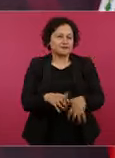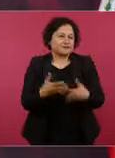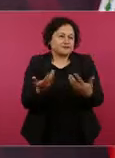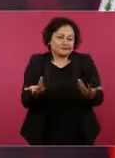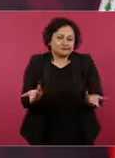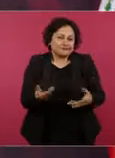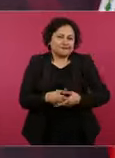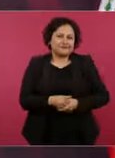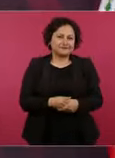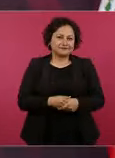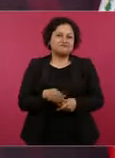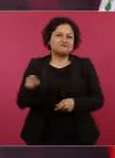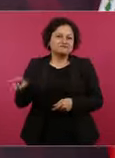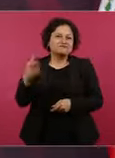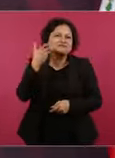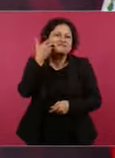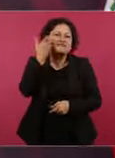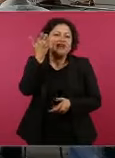Están